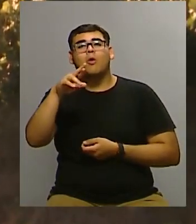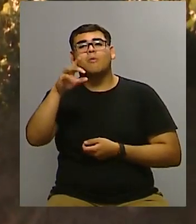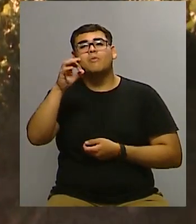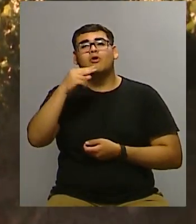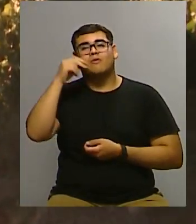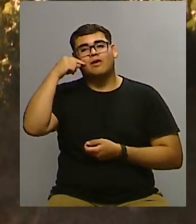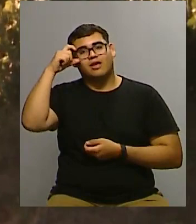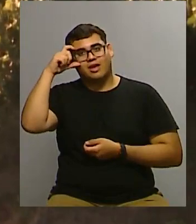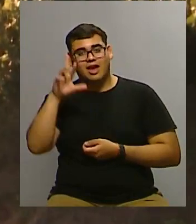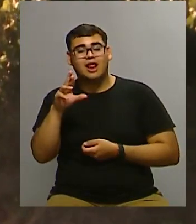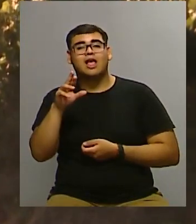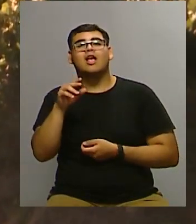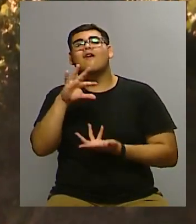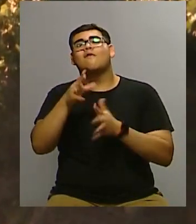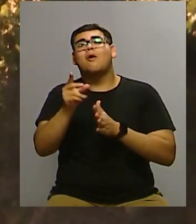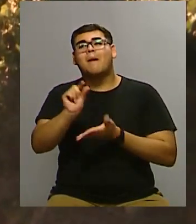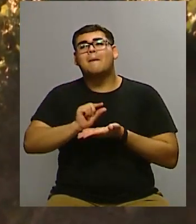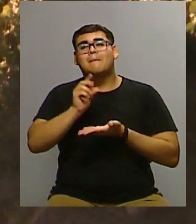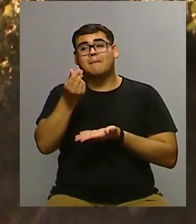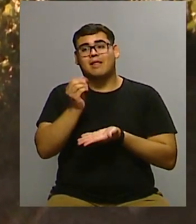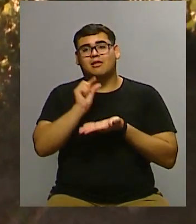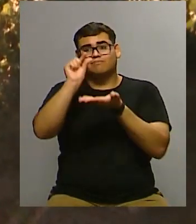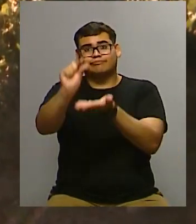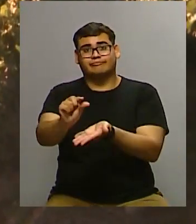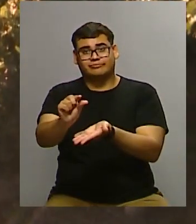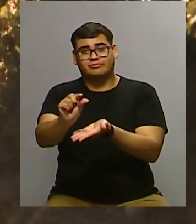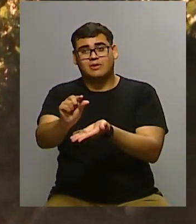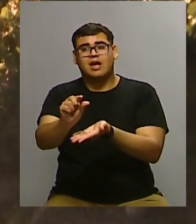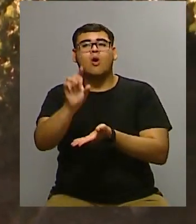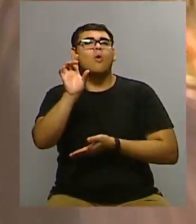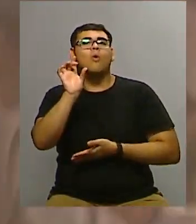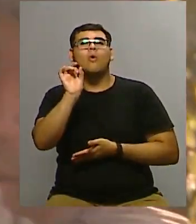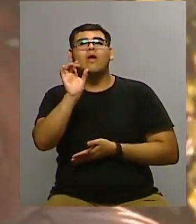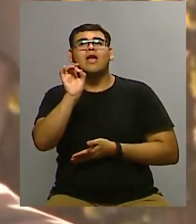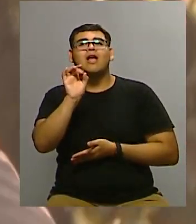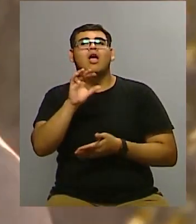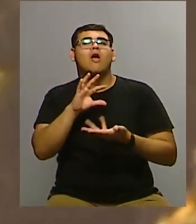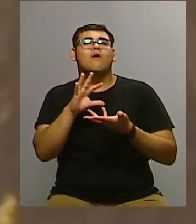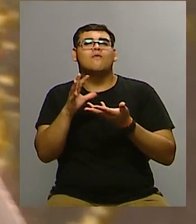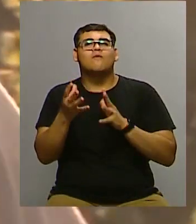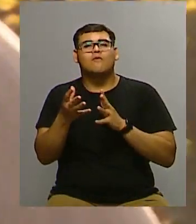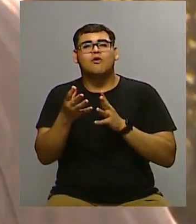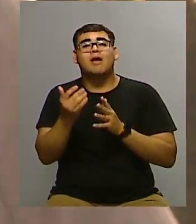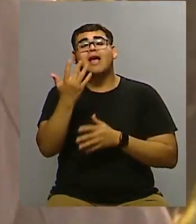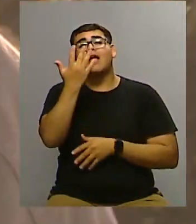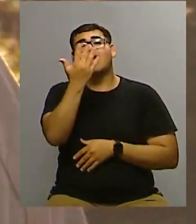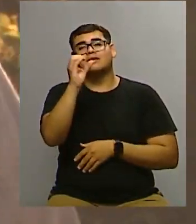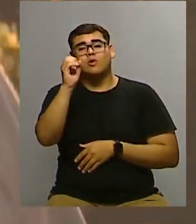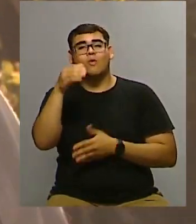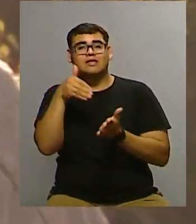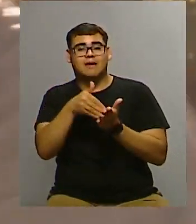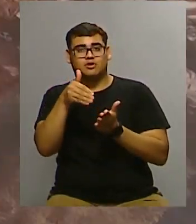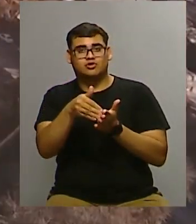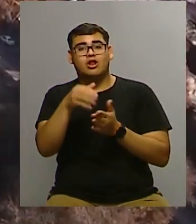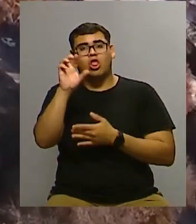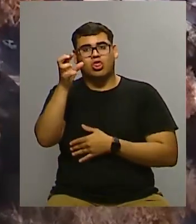préstamo para la única economía regional de la Argentina que se da con asignación específica, que son $50 millones, donde